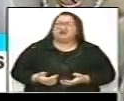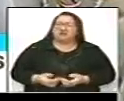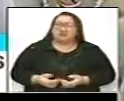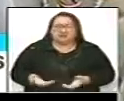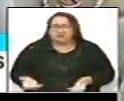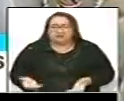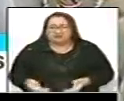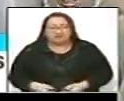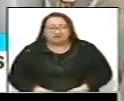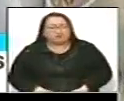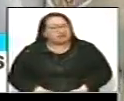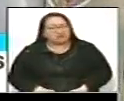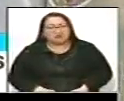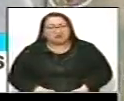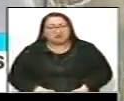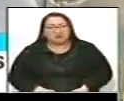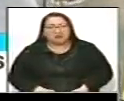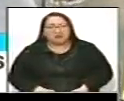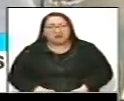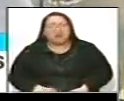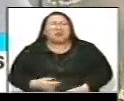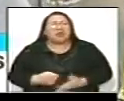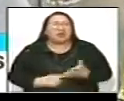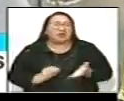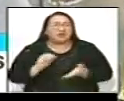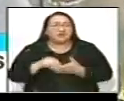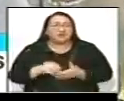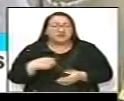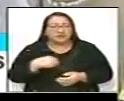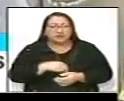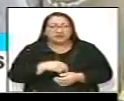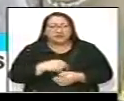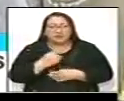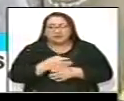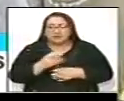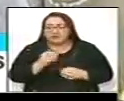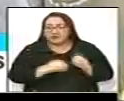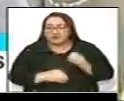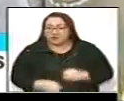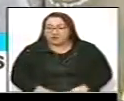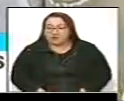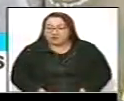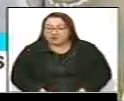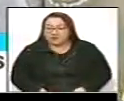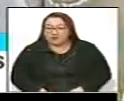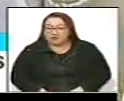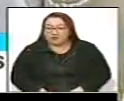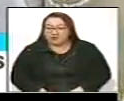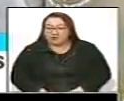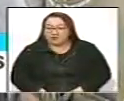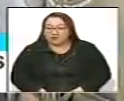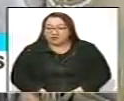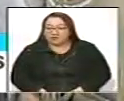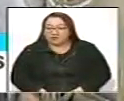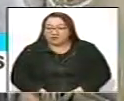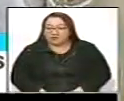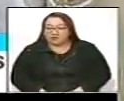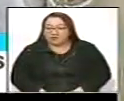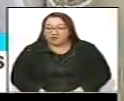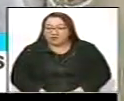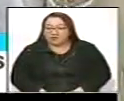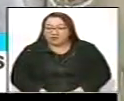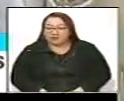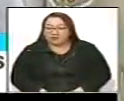esa nota. Y sí, ¿por qué le tenemos que imponer nosotros formas de organización a los chicos, que ellos inventen las